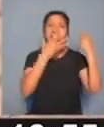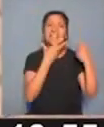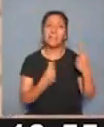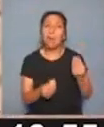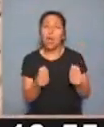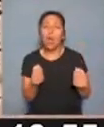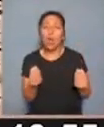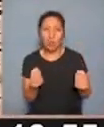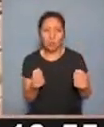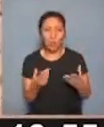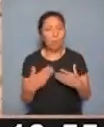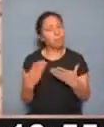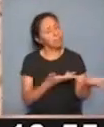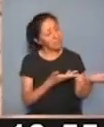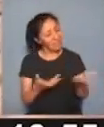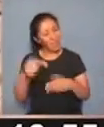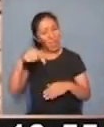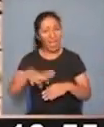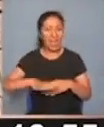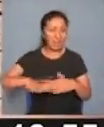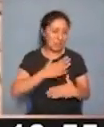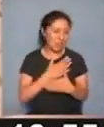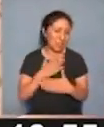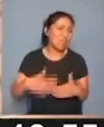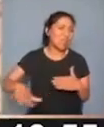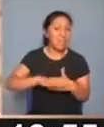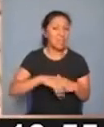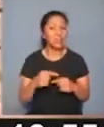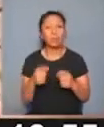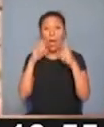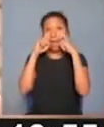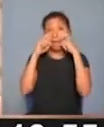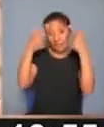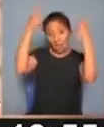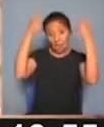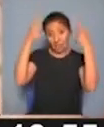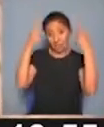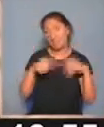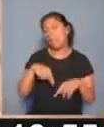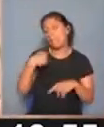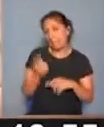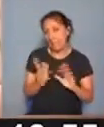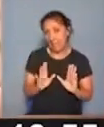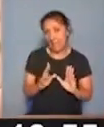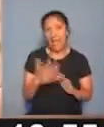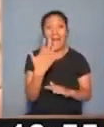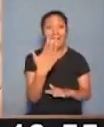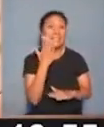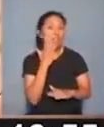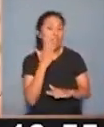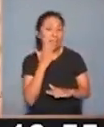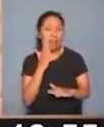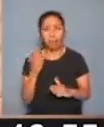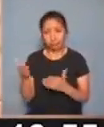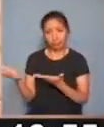bueno bienvenidos acá a nuestro barrio este la visita va a ser mañana acá a las 17 horas están citados todos los niños del